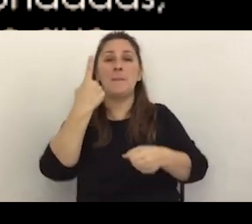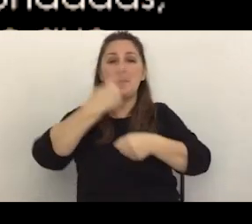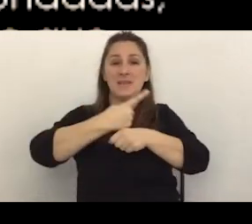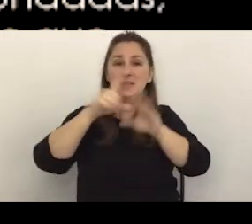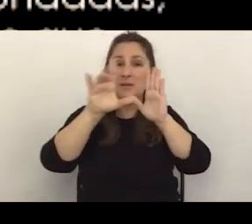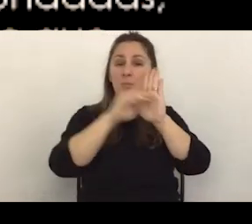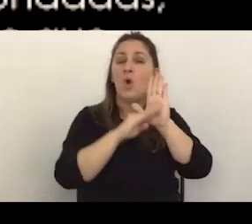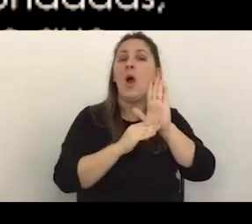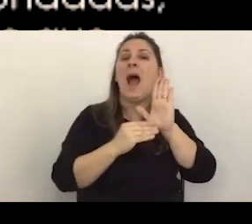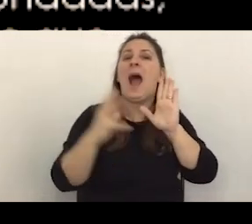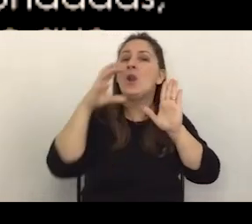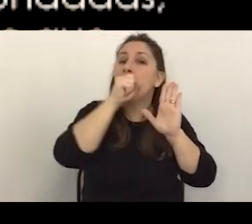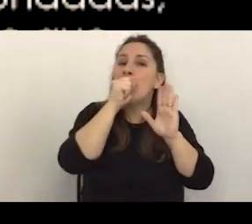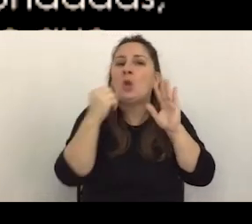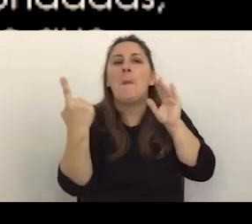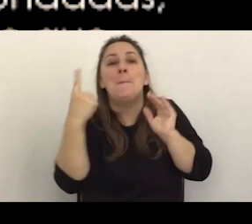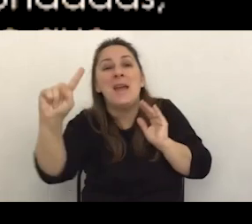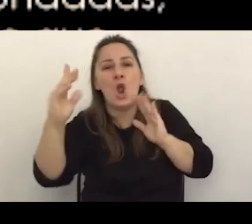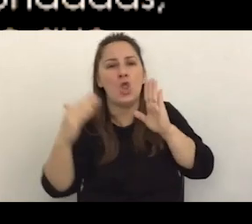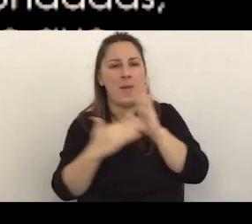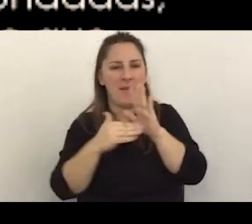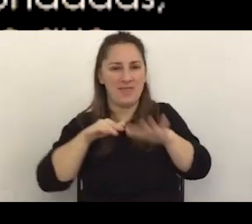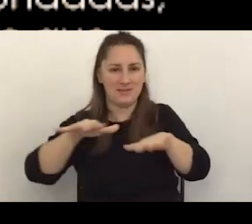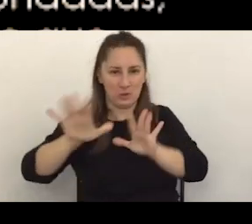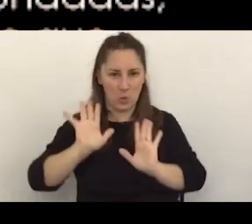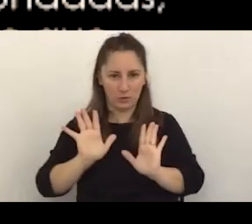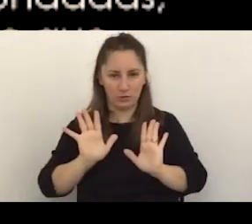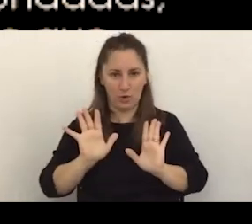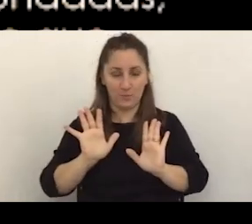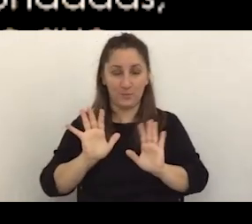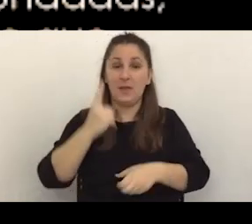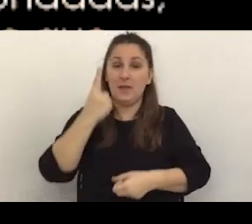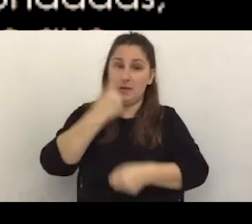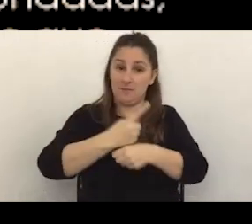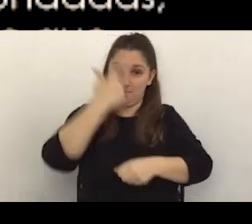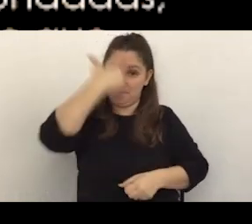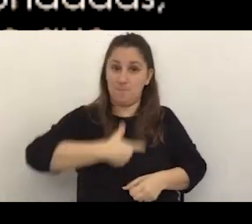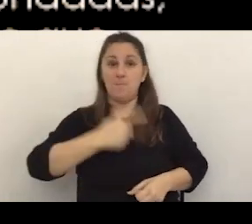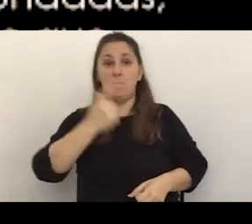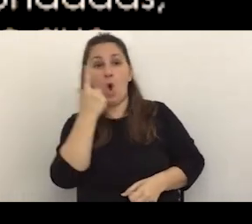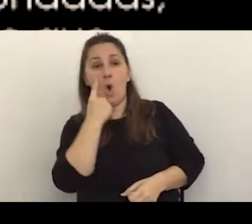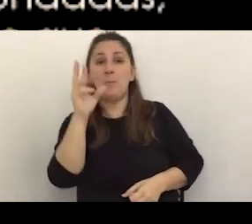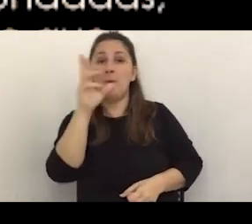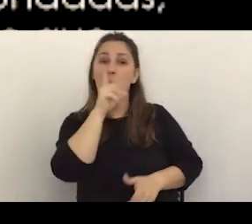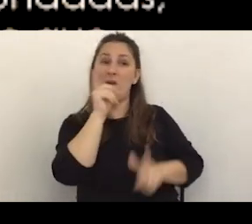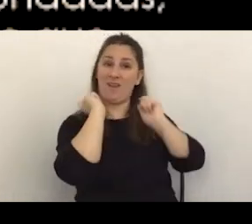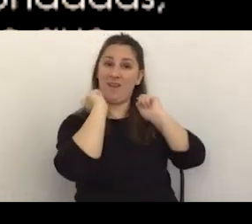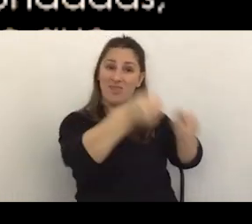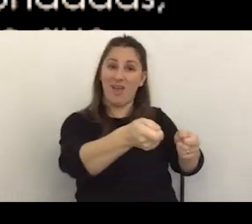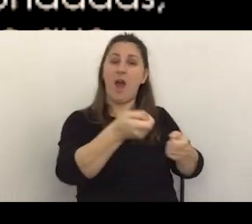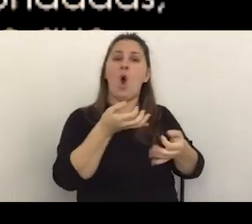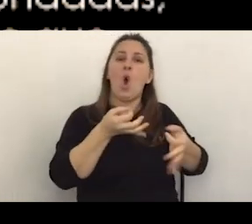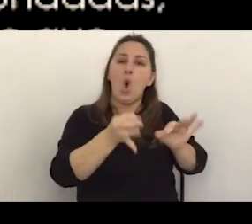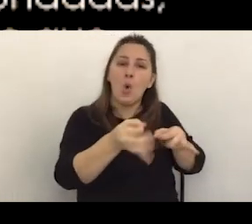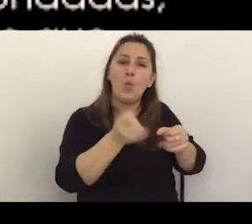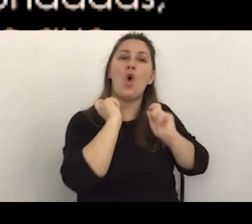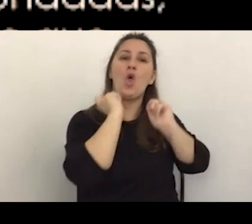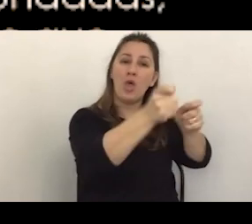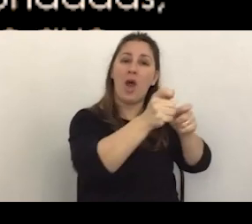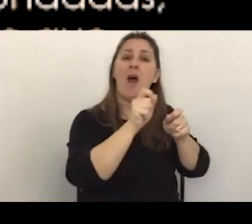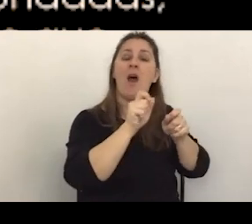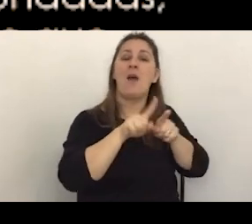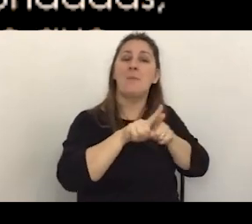relativo. En principio, el dador de material o la dadora de material genético se mantiene en el